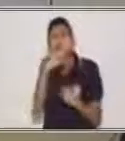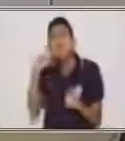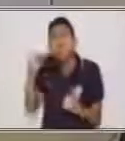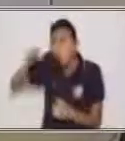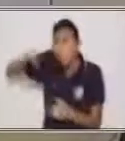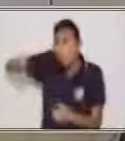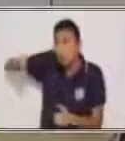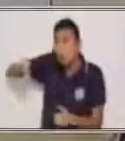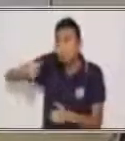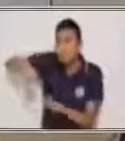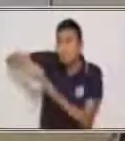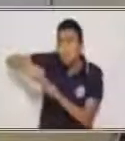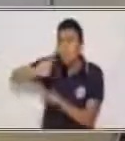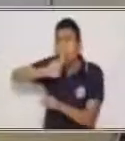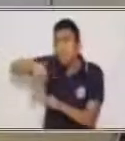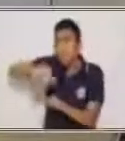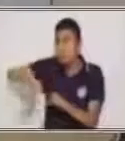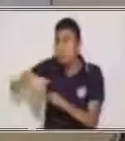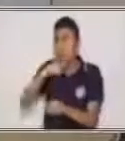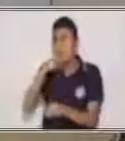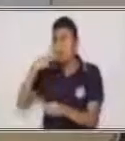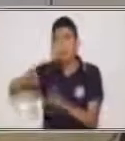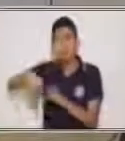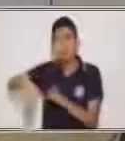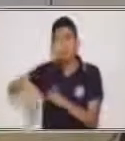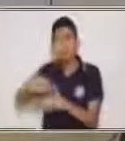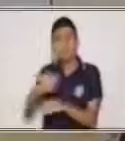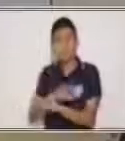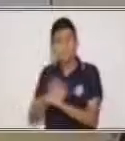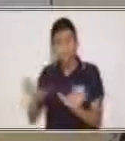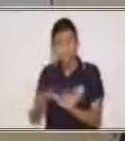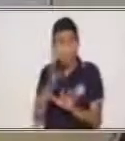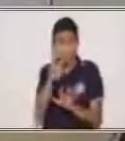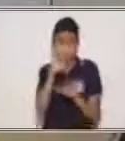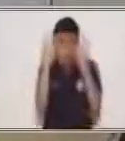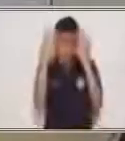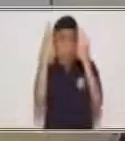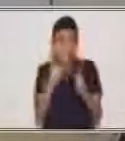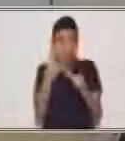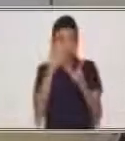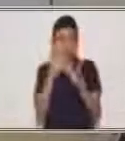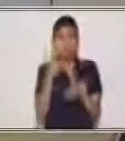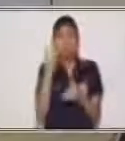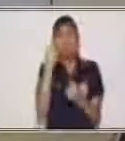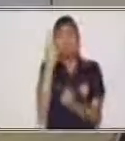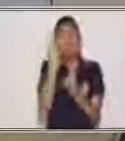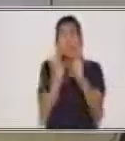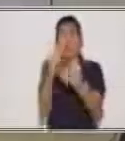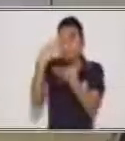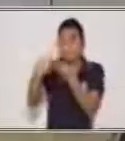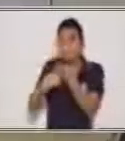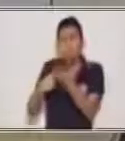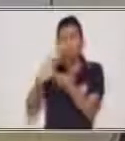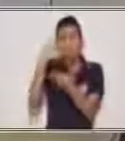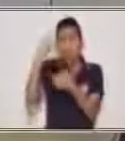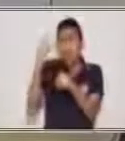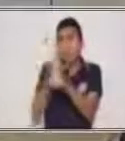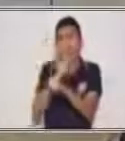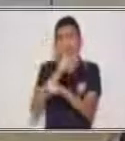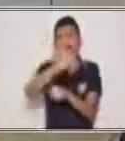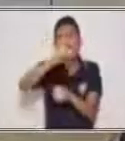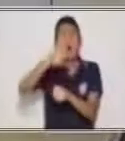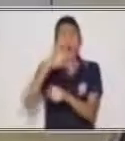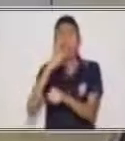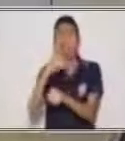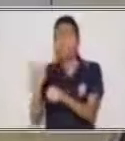Puedes probar, si mamá te regala algo de cocina o si papá te da algo de cocina, para ver con qué puedes darle color al agua. ¿Por